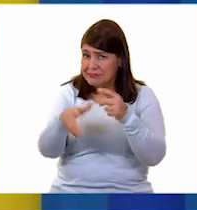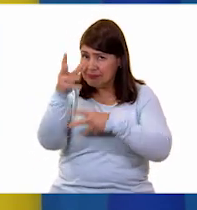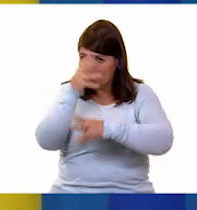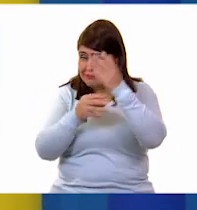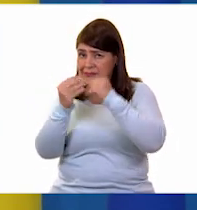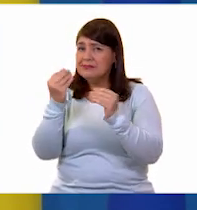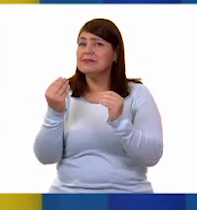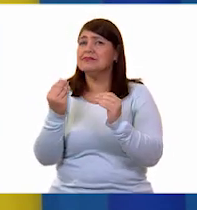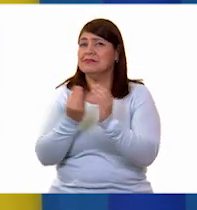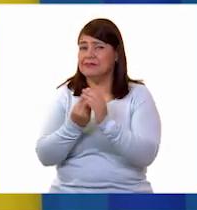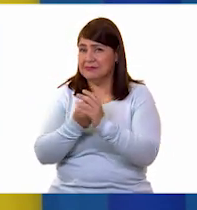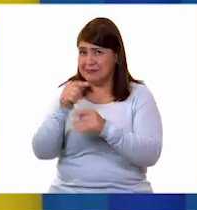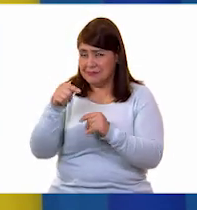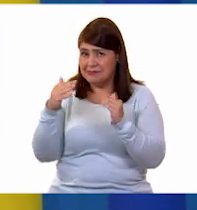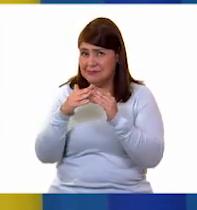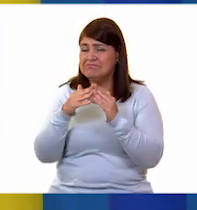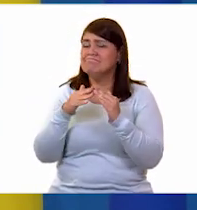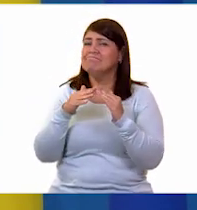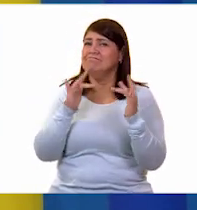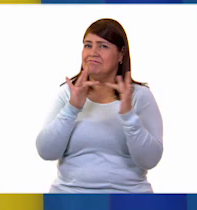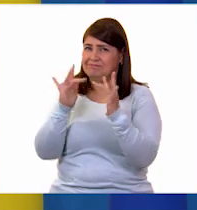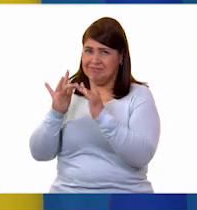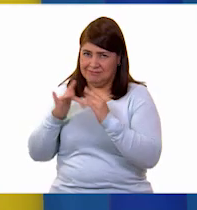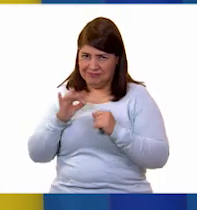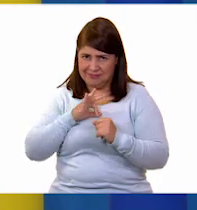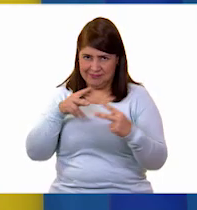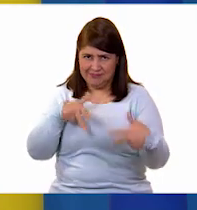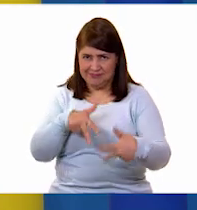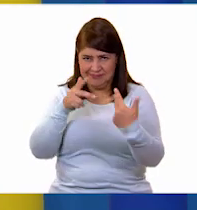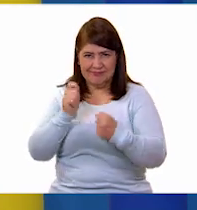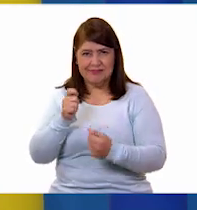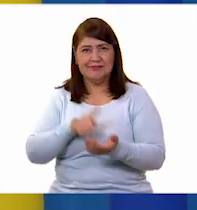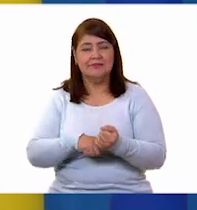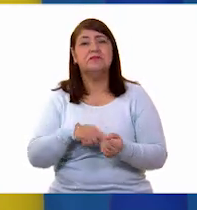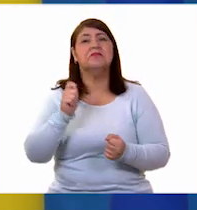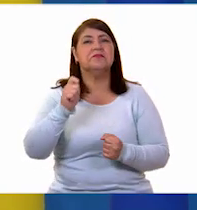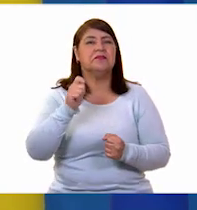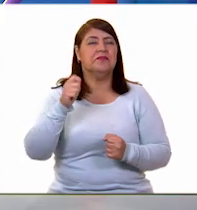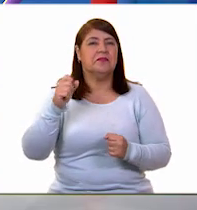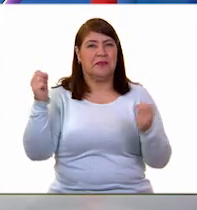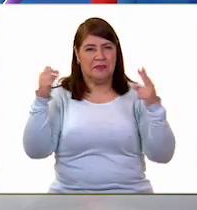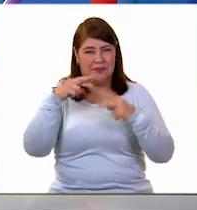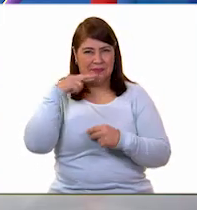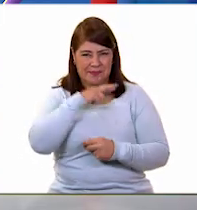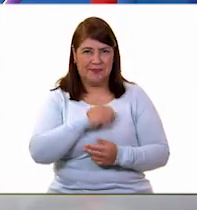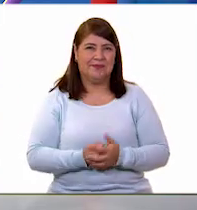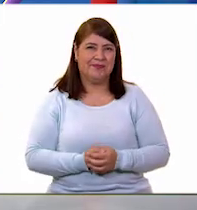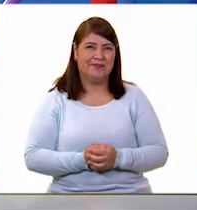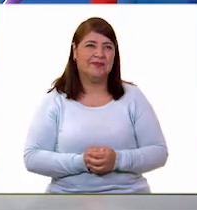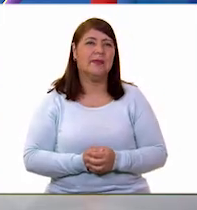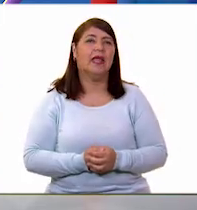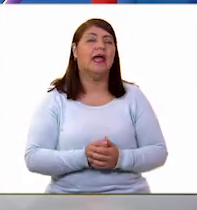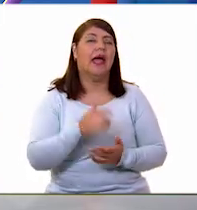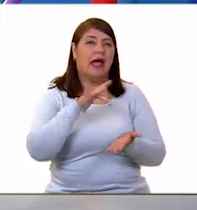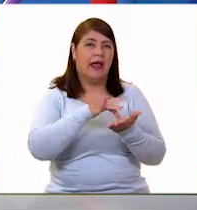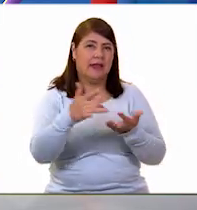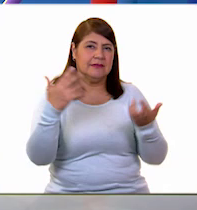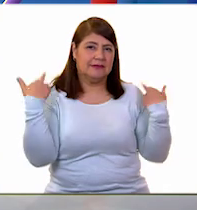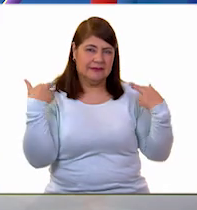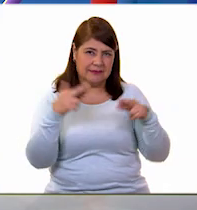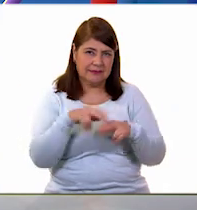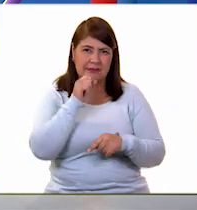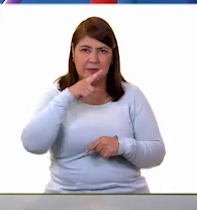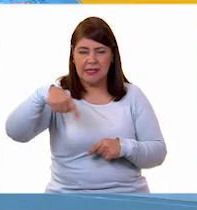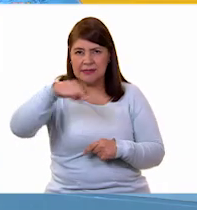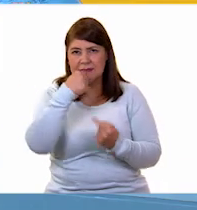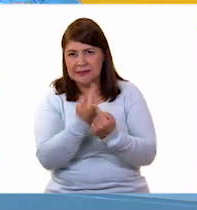casa, seguimos en contacto. Muchas gracias, alumnos y alumnas, y muchas gracias, María. Muchísimas gracias, profesor, y muchas gracias,